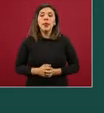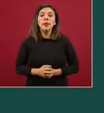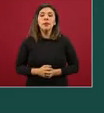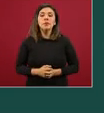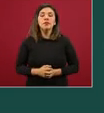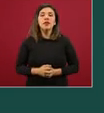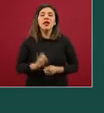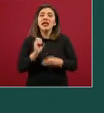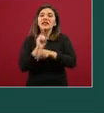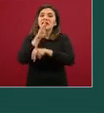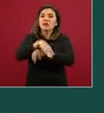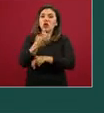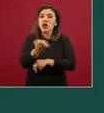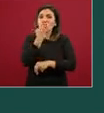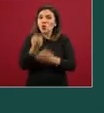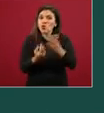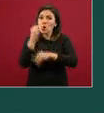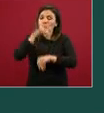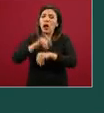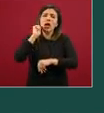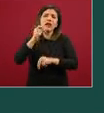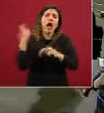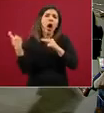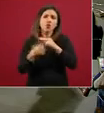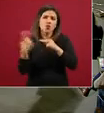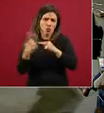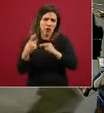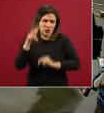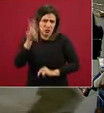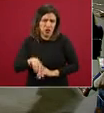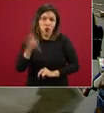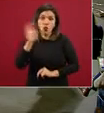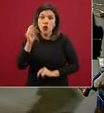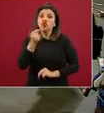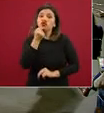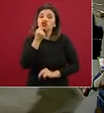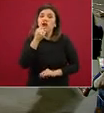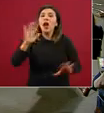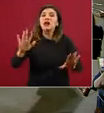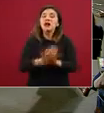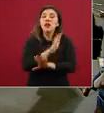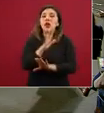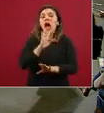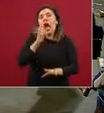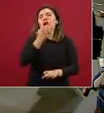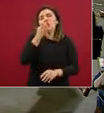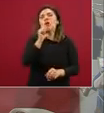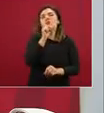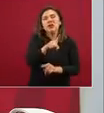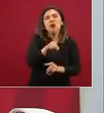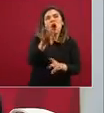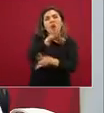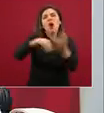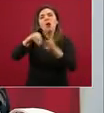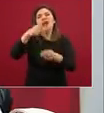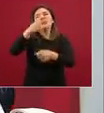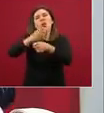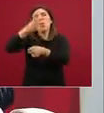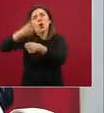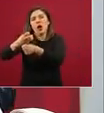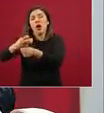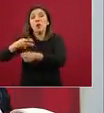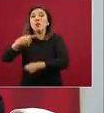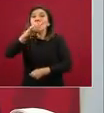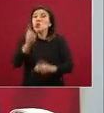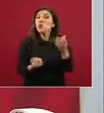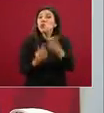las inscripciones son automáticas cuando una niña o un niño ya está en su escuela, pero si va a